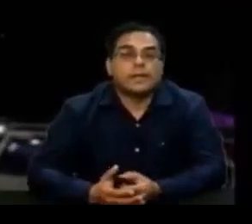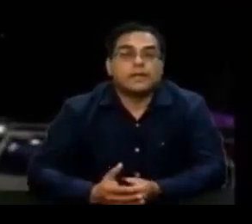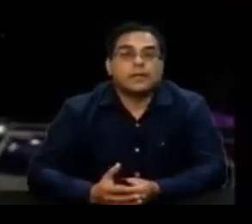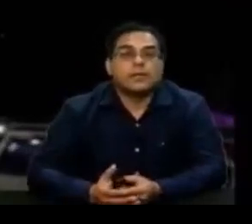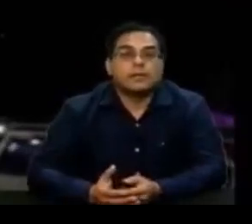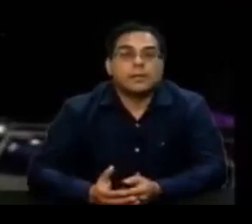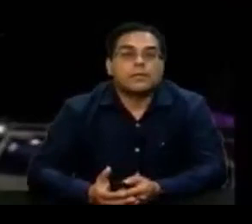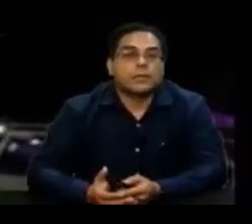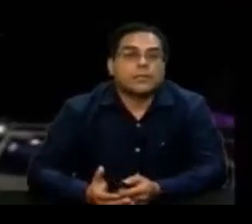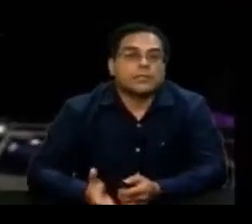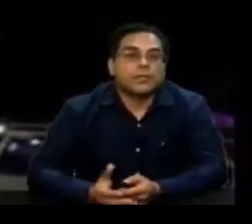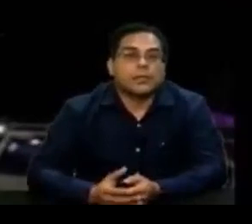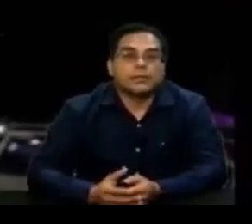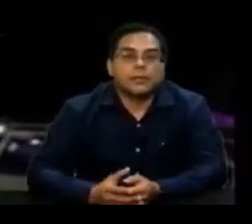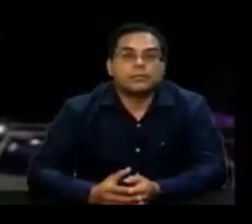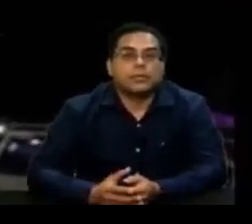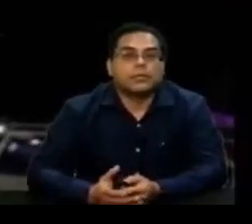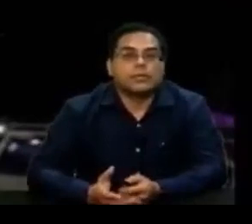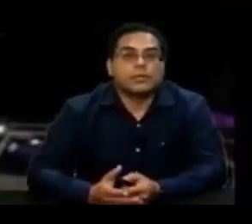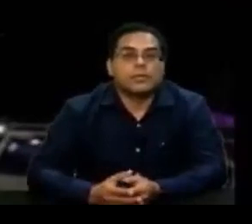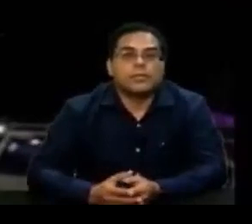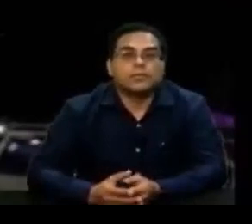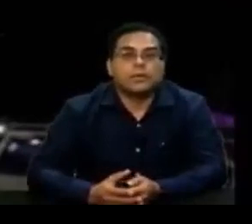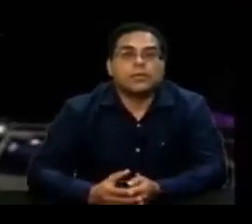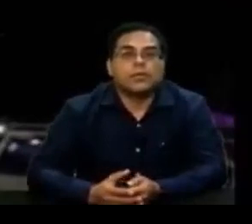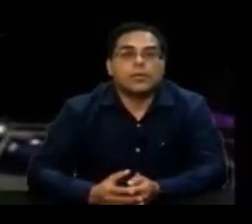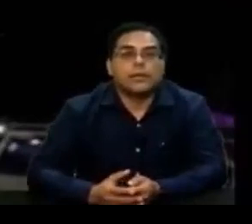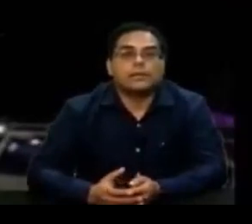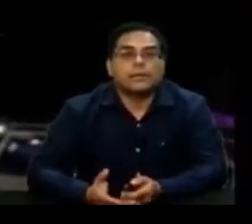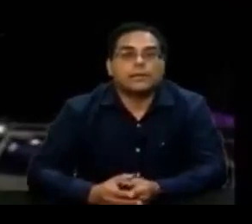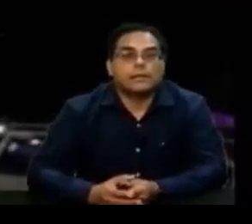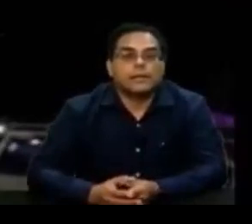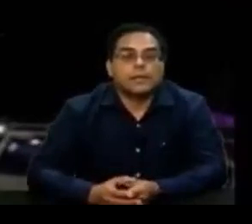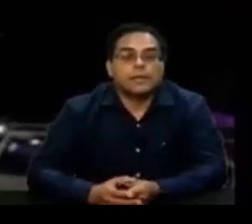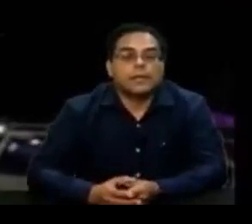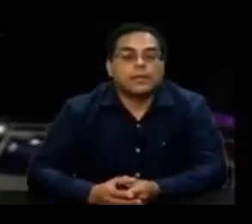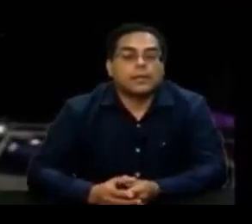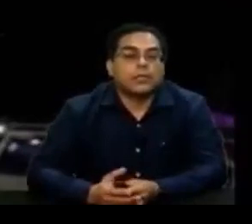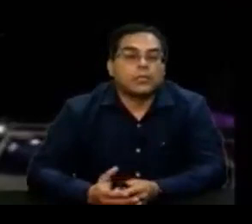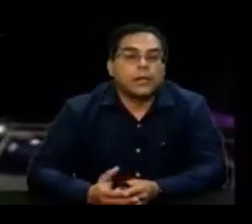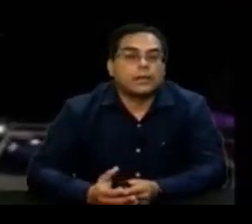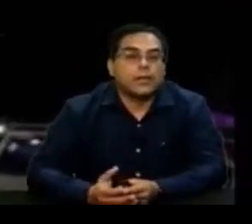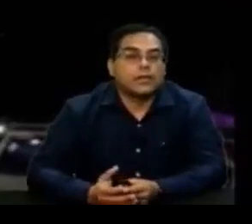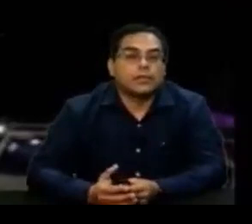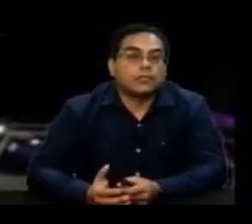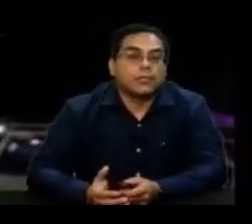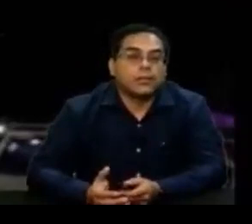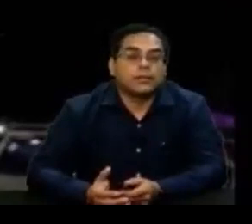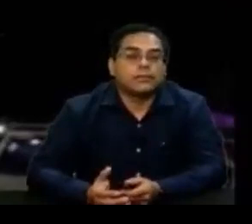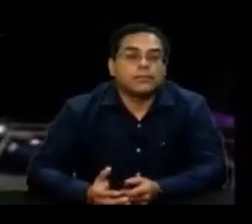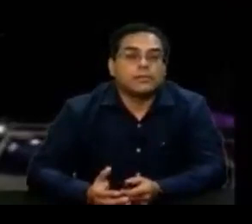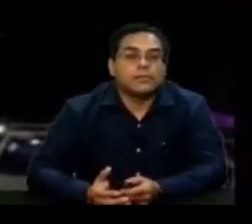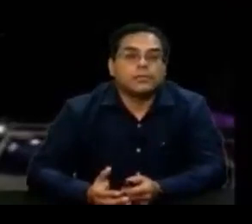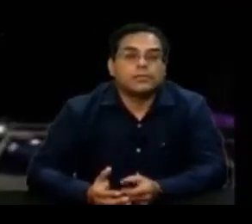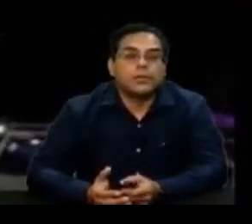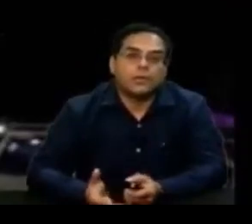facial, como este niño que le pedíamos que levantara sus ojitos y vemos que no lo levanta, que el globo ocular del lado derecho no se levanta.